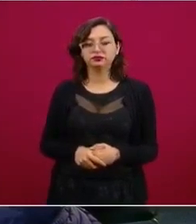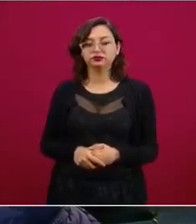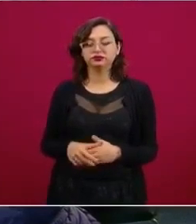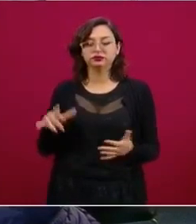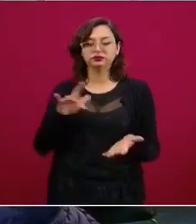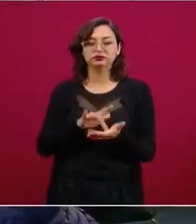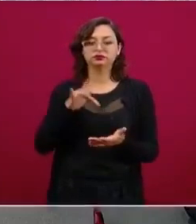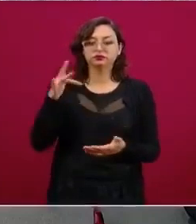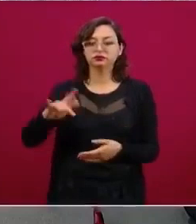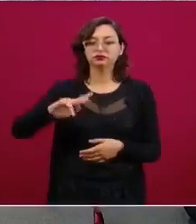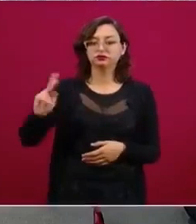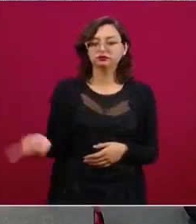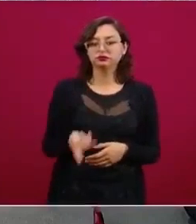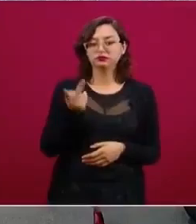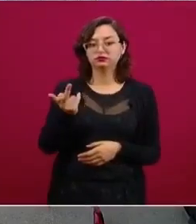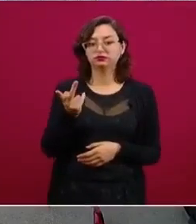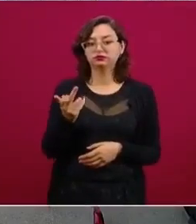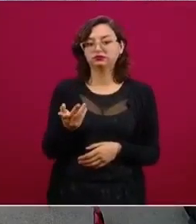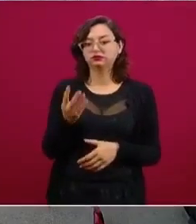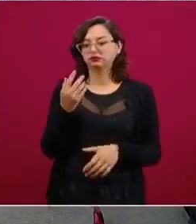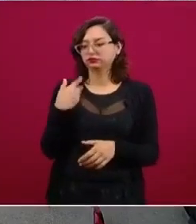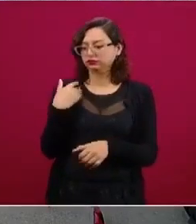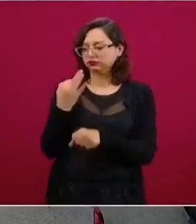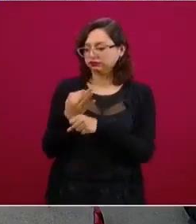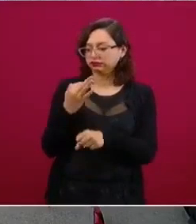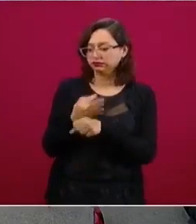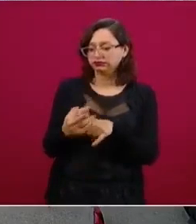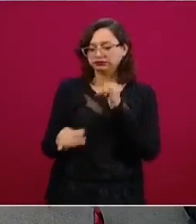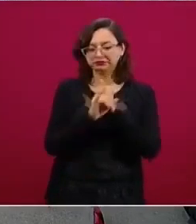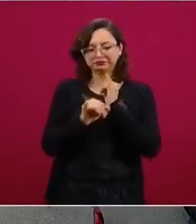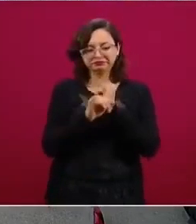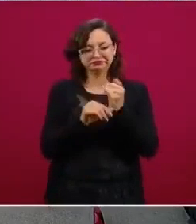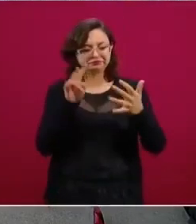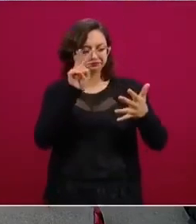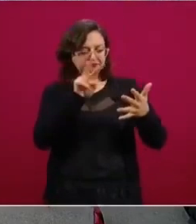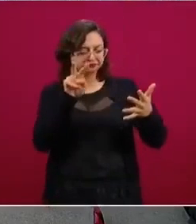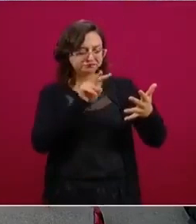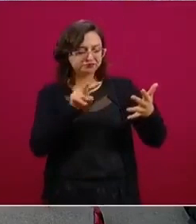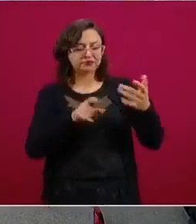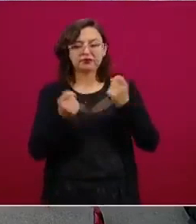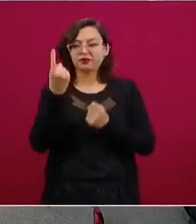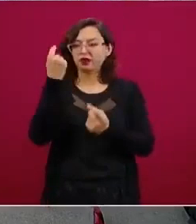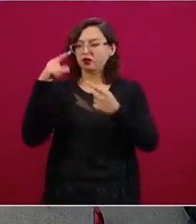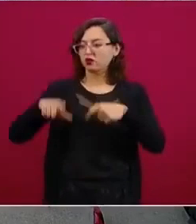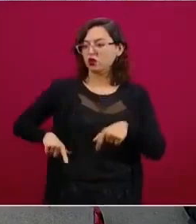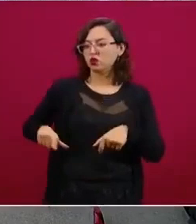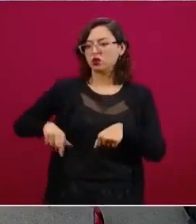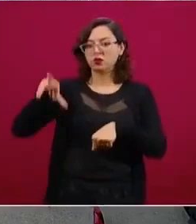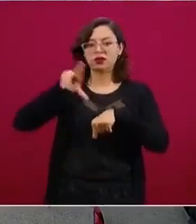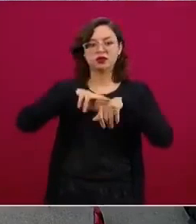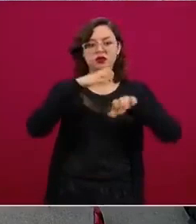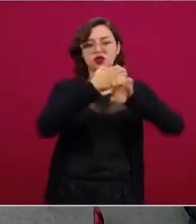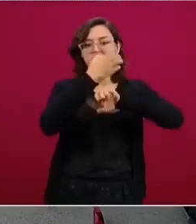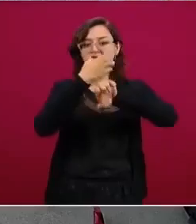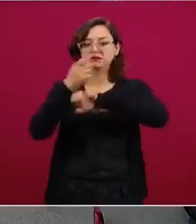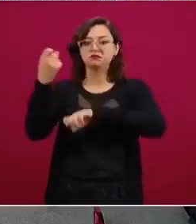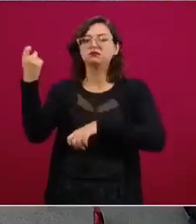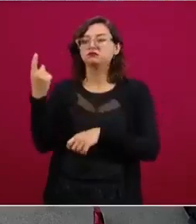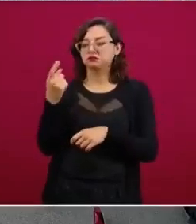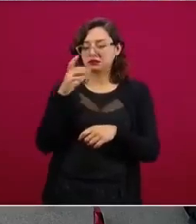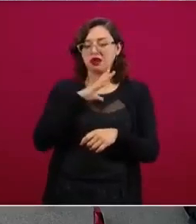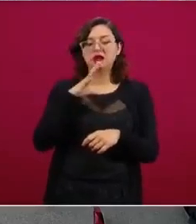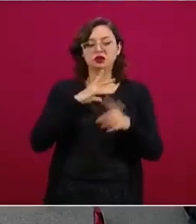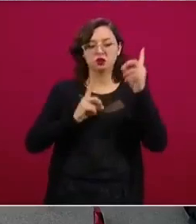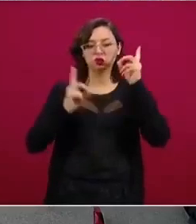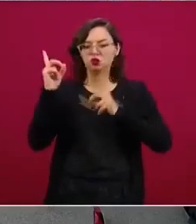Gracias por preguntarlo. Ahorita viendo las redes sociales veo que incluso mandatarios estatales ya están con esta inquietud, la